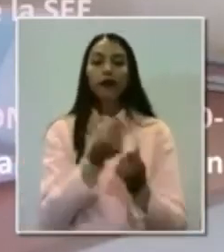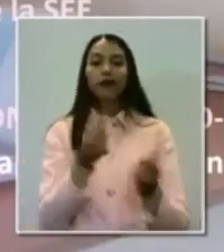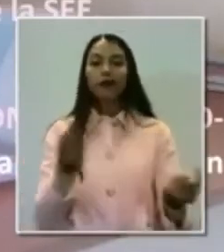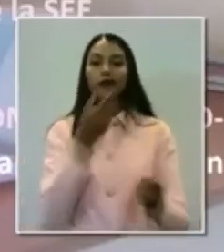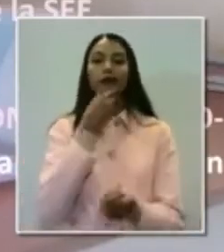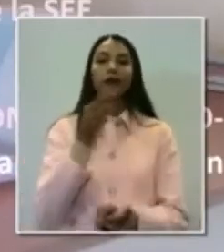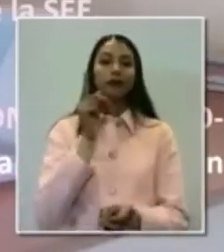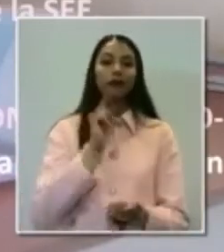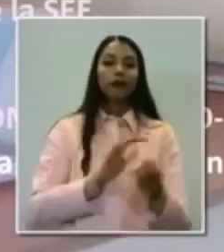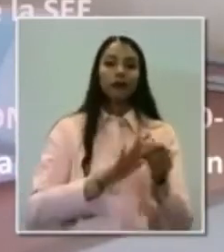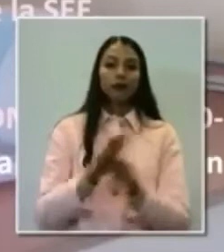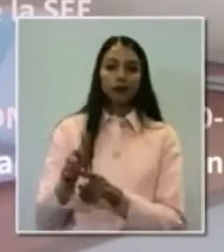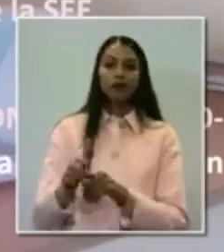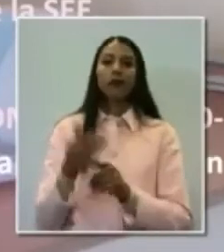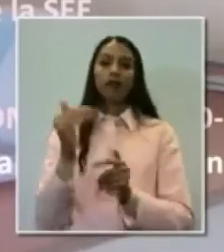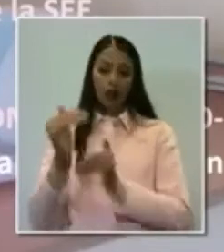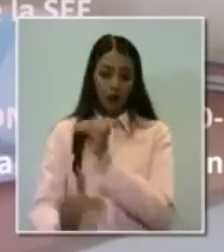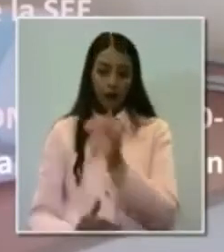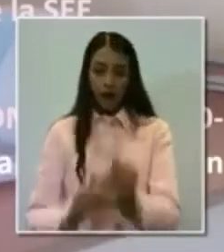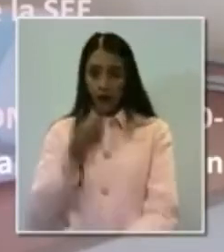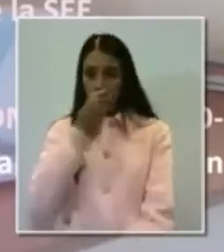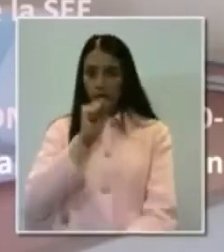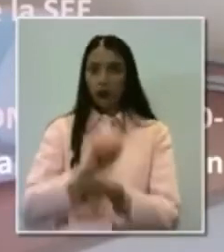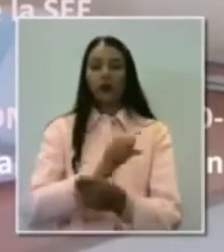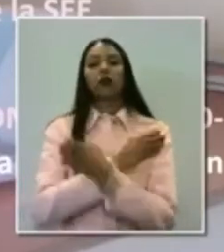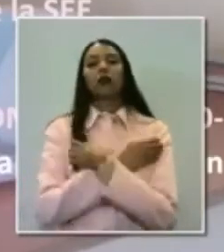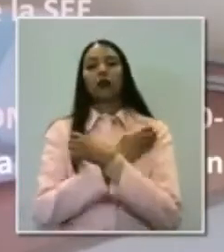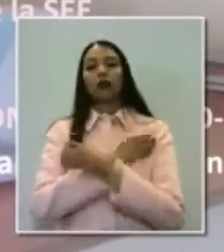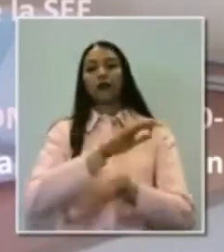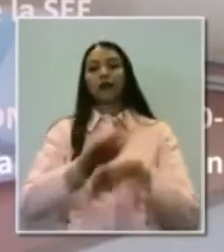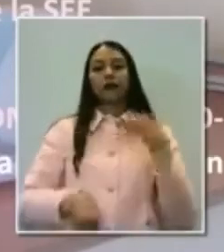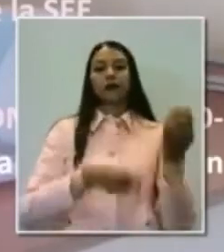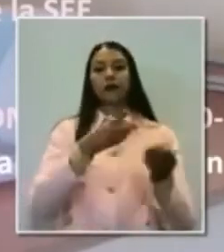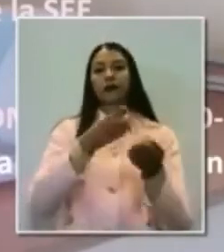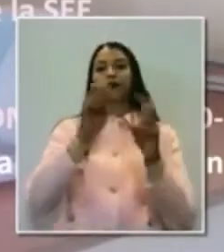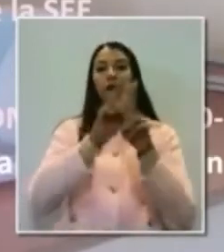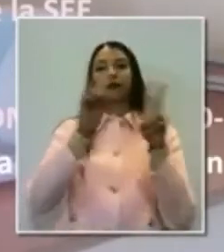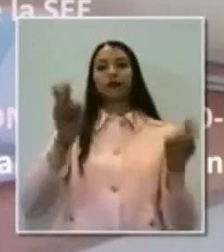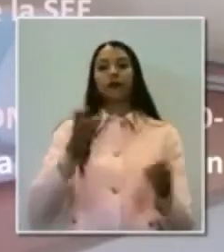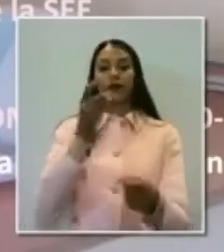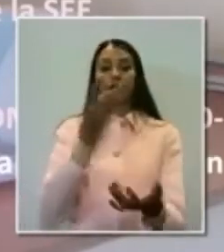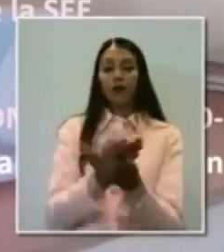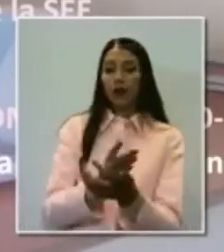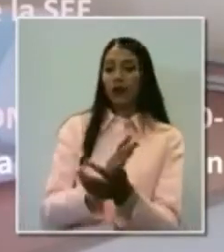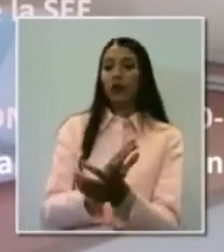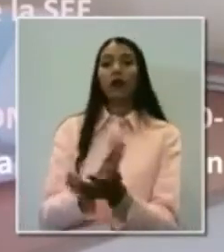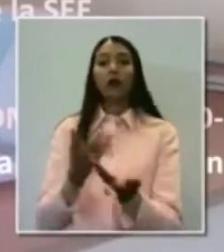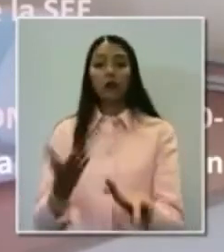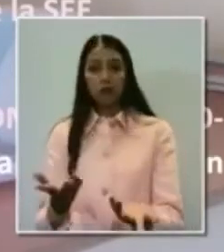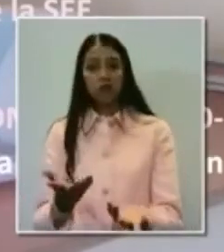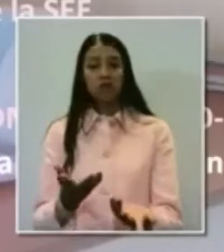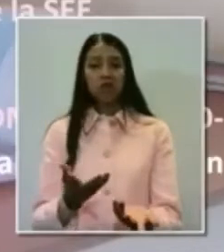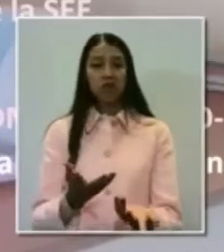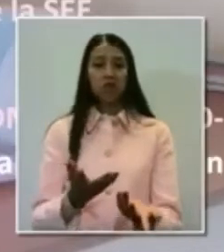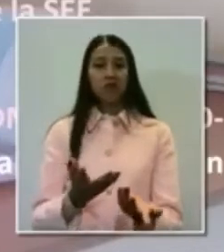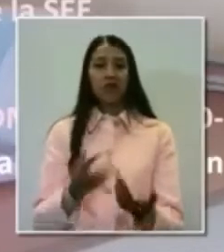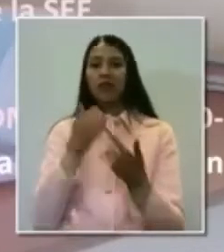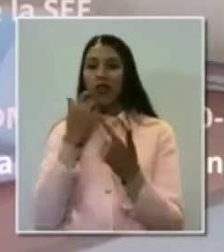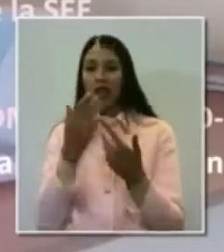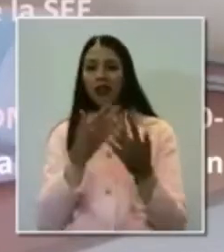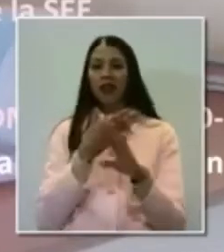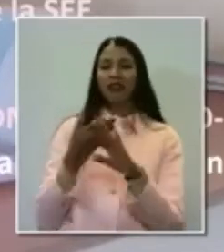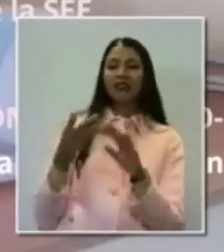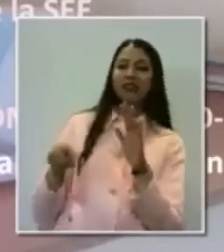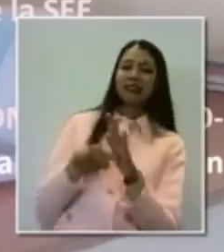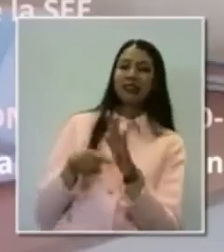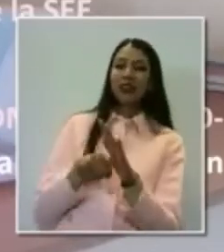niñas, enderezando el camino de la Secretaría de Educación en todas estas cuestiones que no son las correctas, que no son las adecuadas y que cuesta